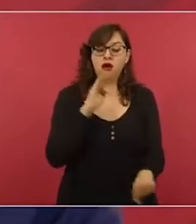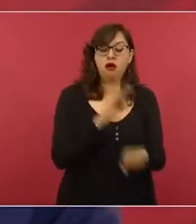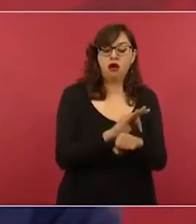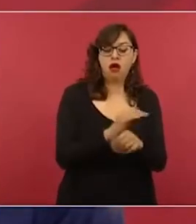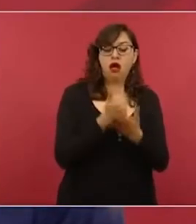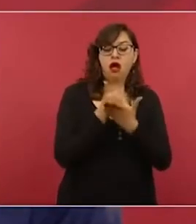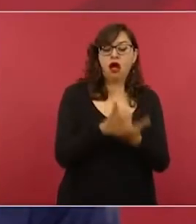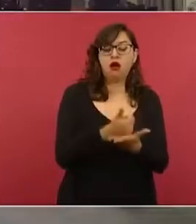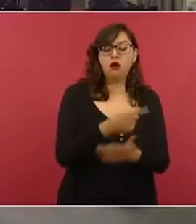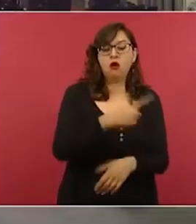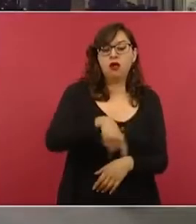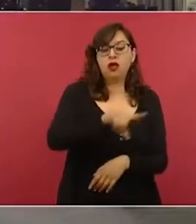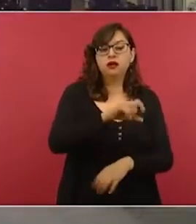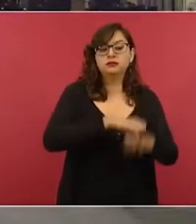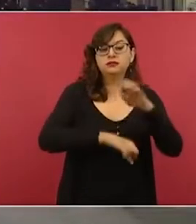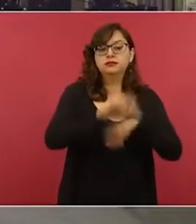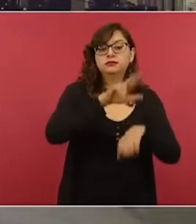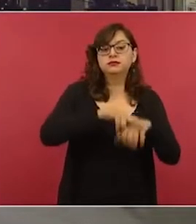patronales,